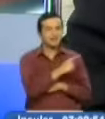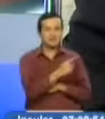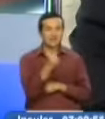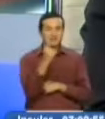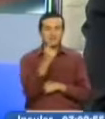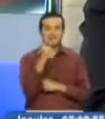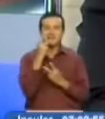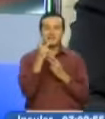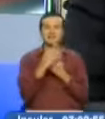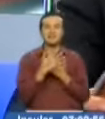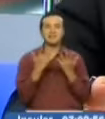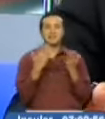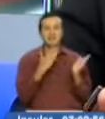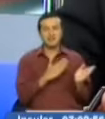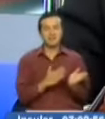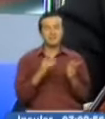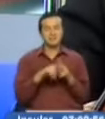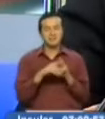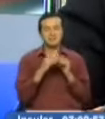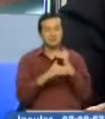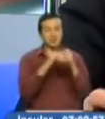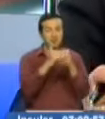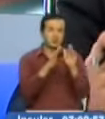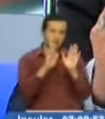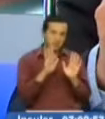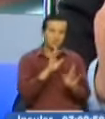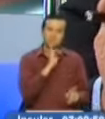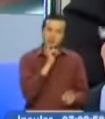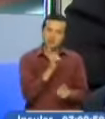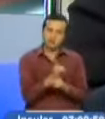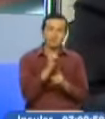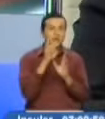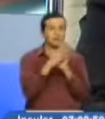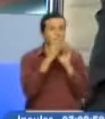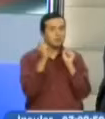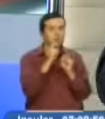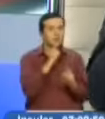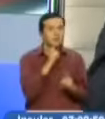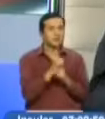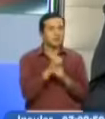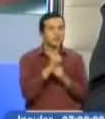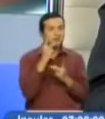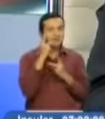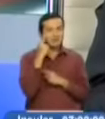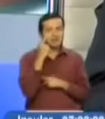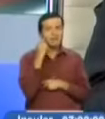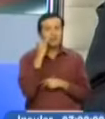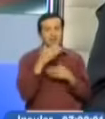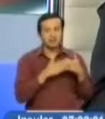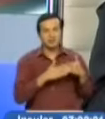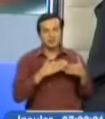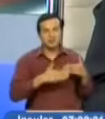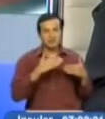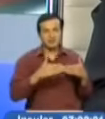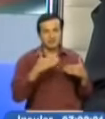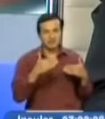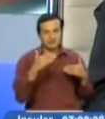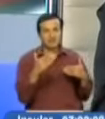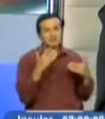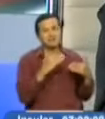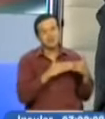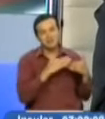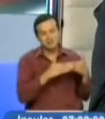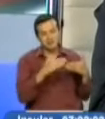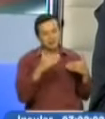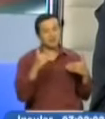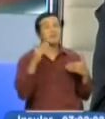sus apelaciones y tendrá que entrar en el debido proceso. Pero entendamos, amigos televidentes, que esto tiene también plazos, plazos y procedimientos, y